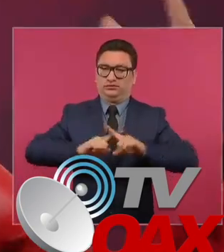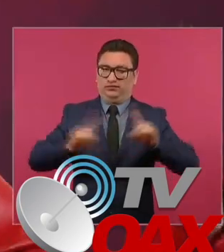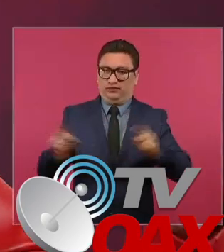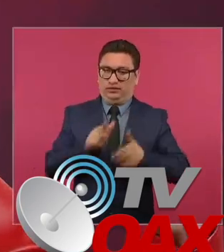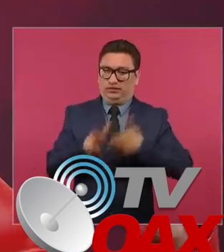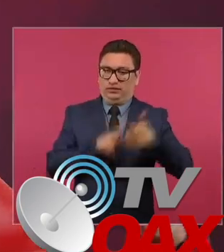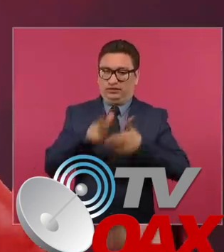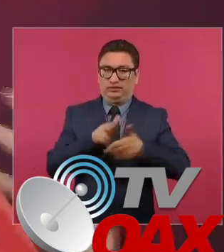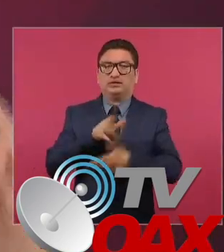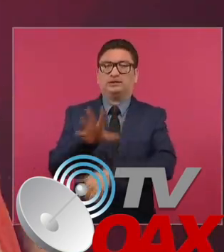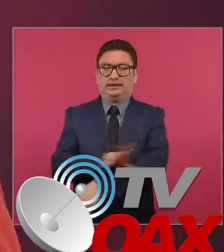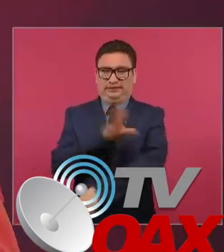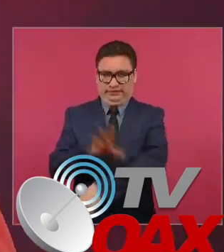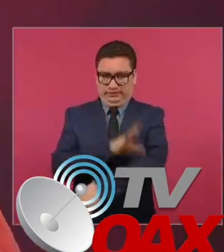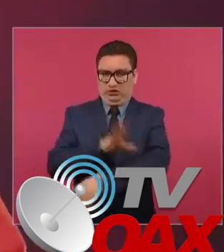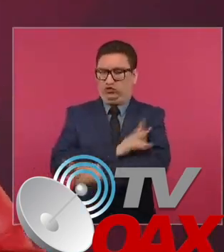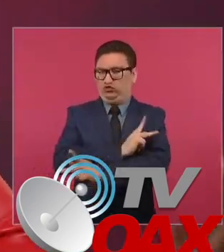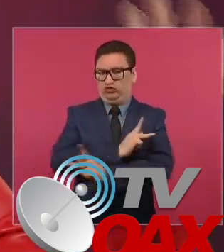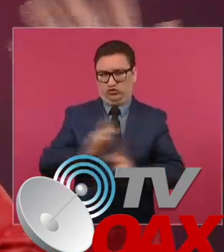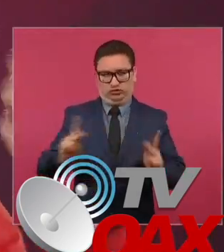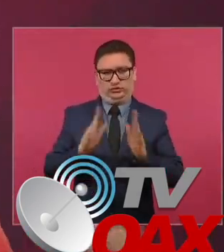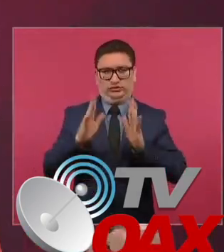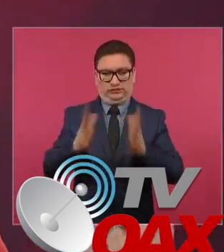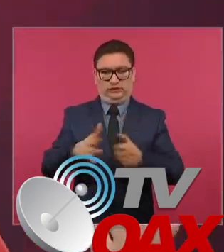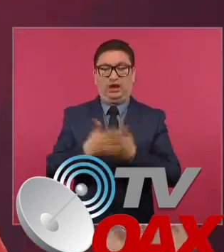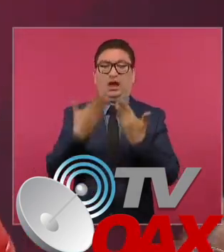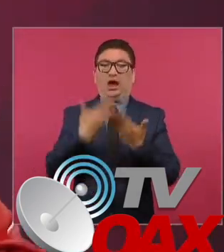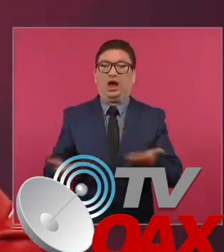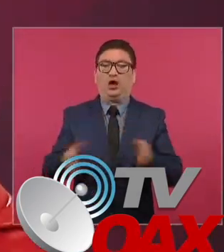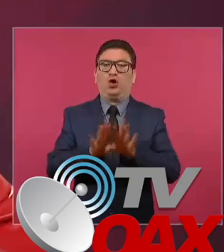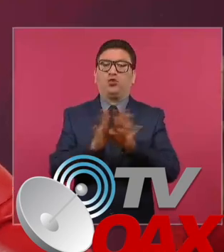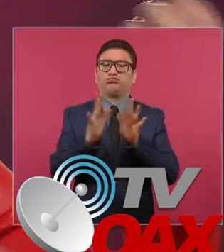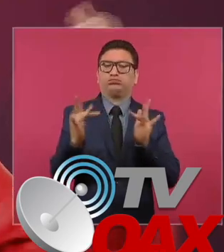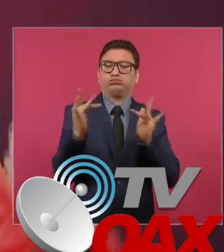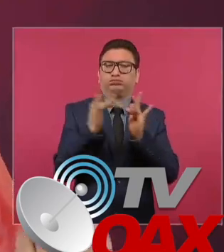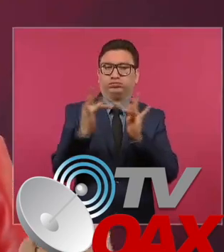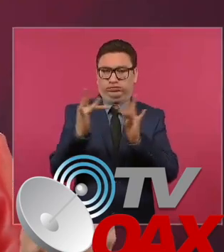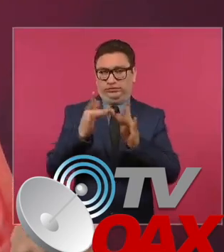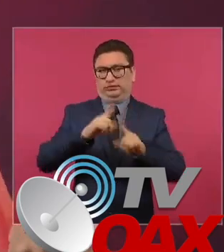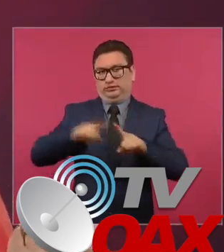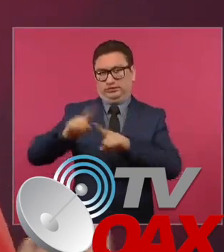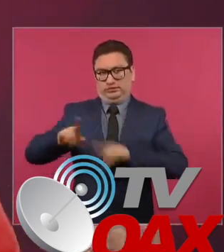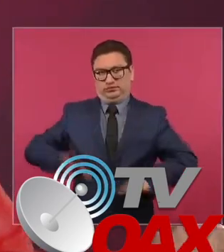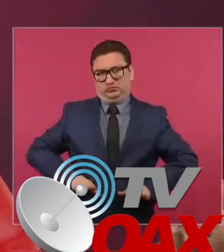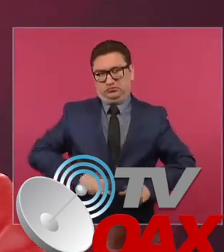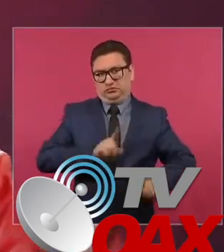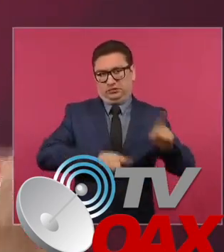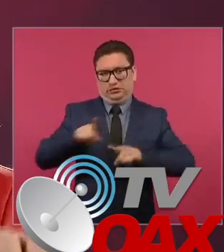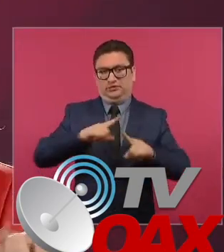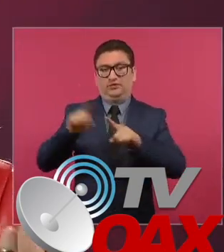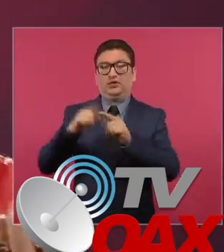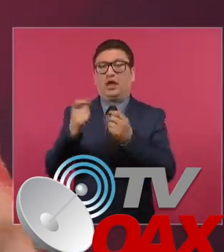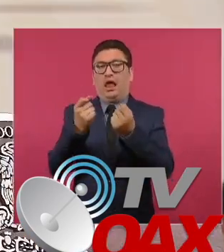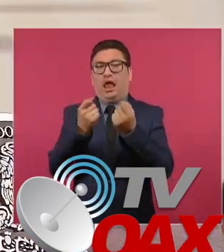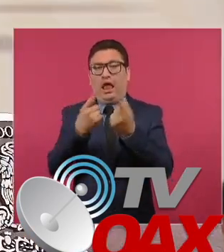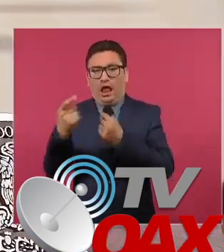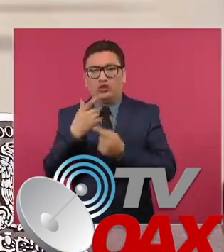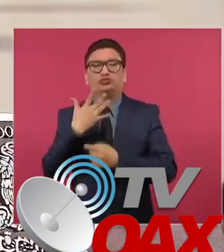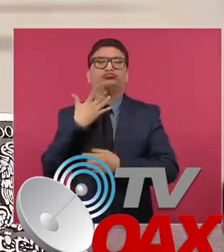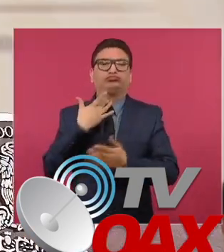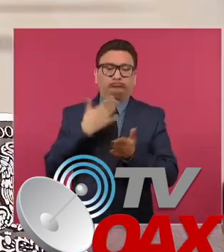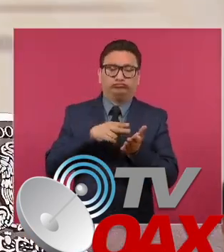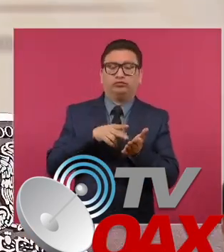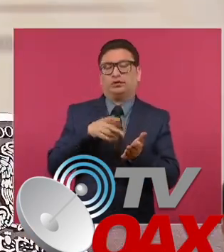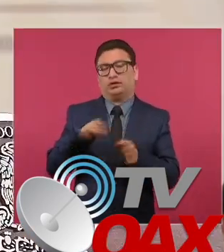son eléctricos. Lo que tienen es una forma de alimentarse distinta, en algunos casos tienen un suministro diésel y en